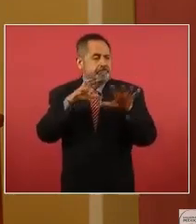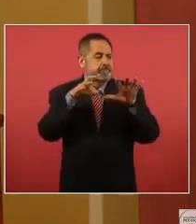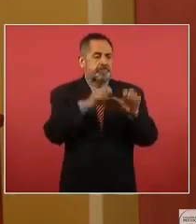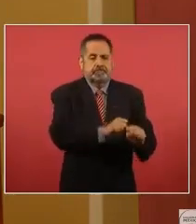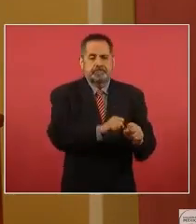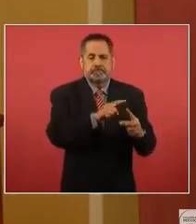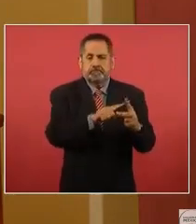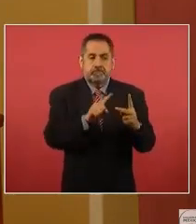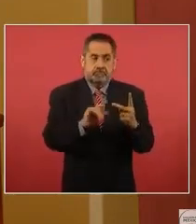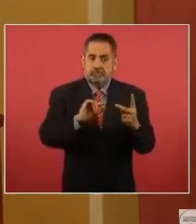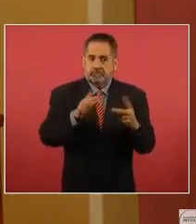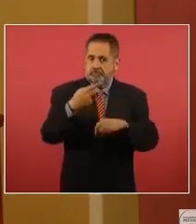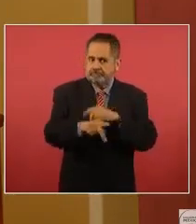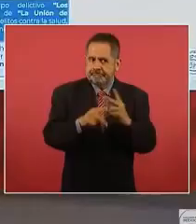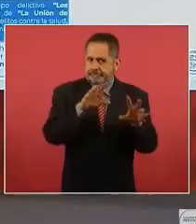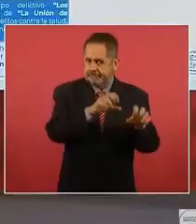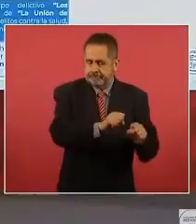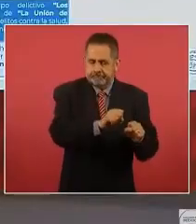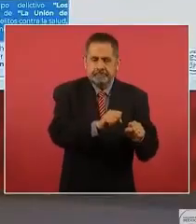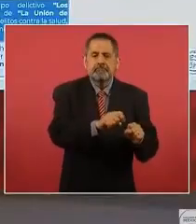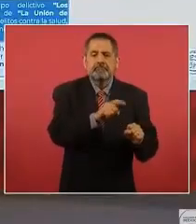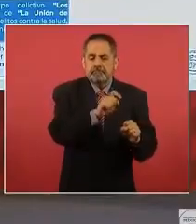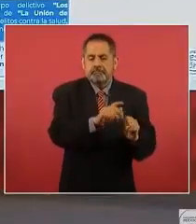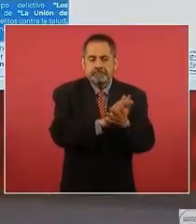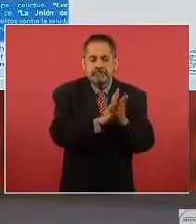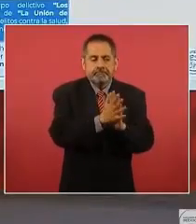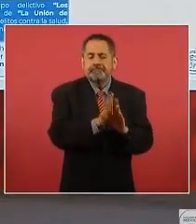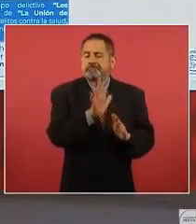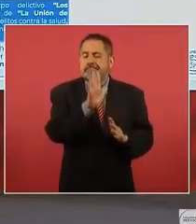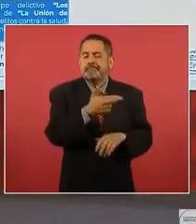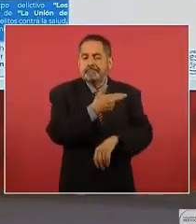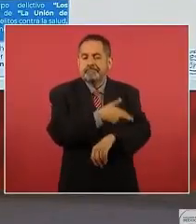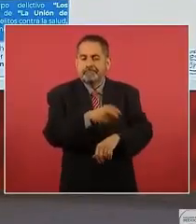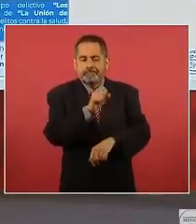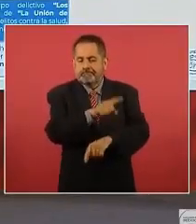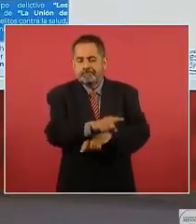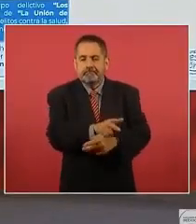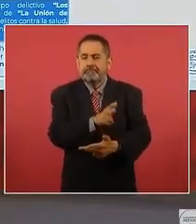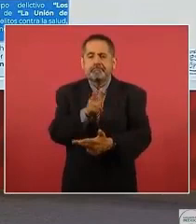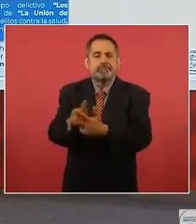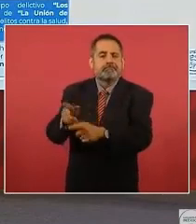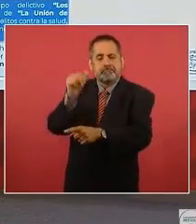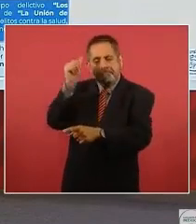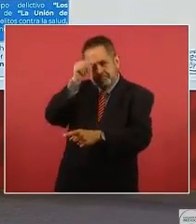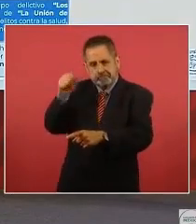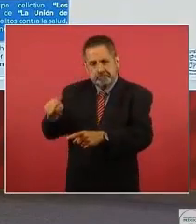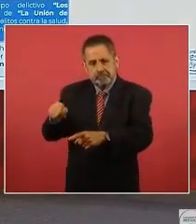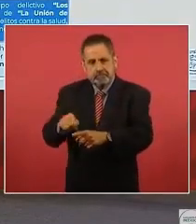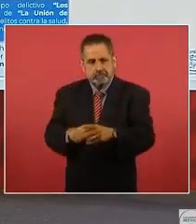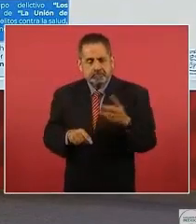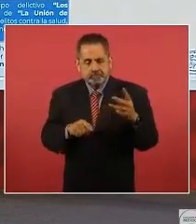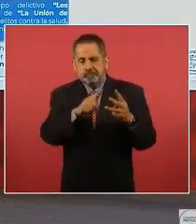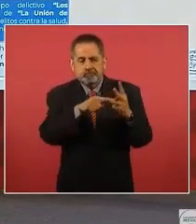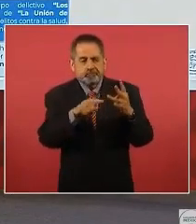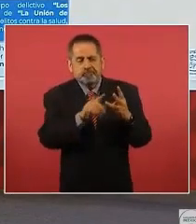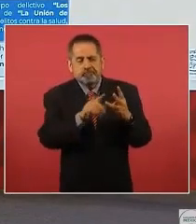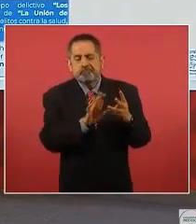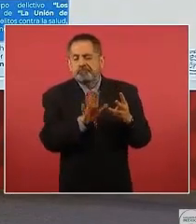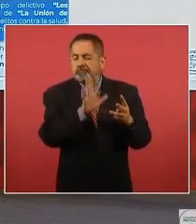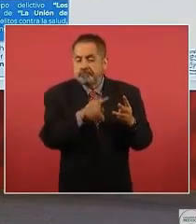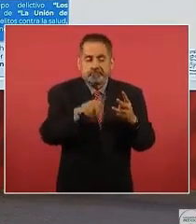investigaciones también vinculados a este a estos homicidios son estos son